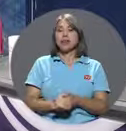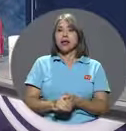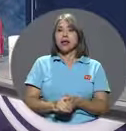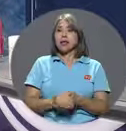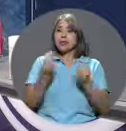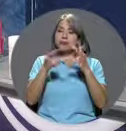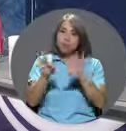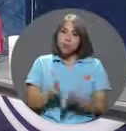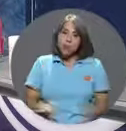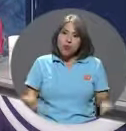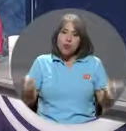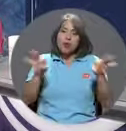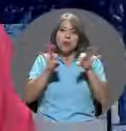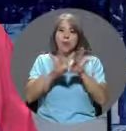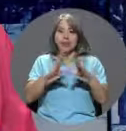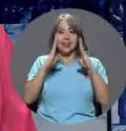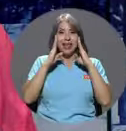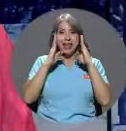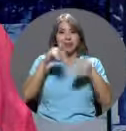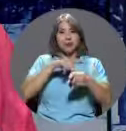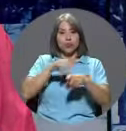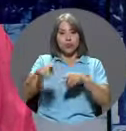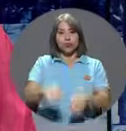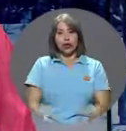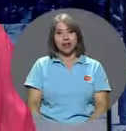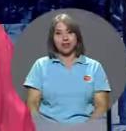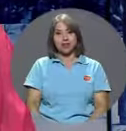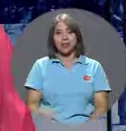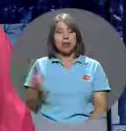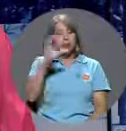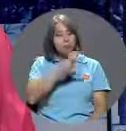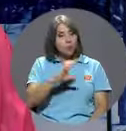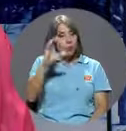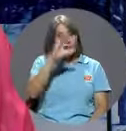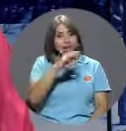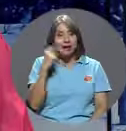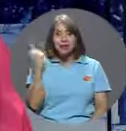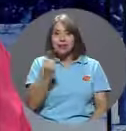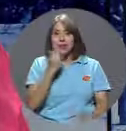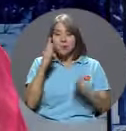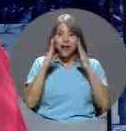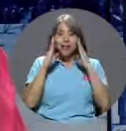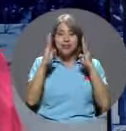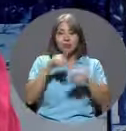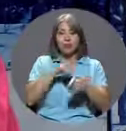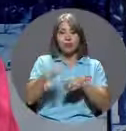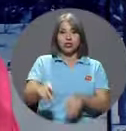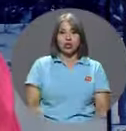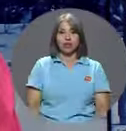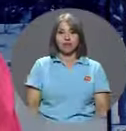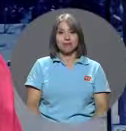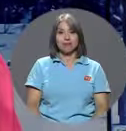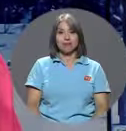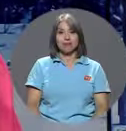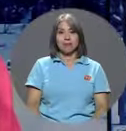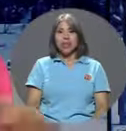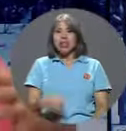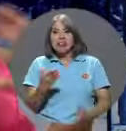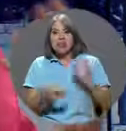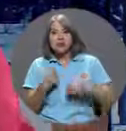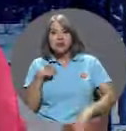¿verdad? Que es muy importante la atención profesional, ¿verdad? Sí. Buscar siempre una atención profesional.